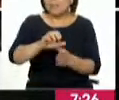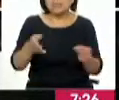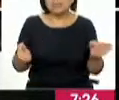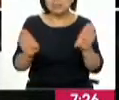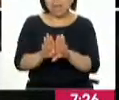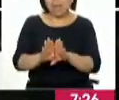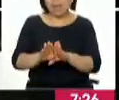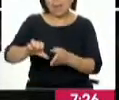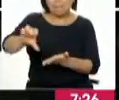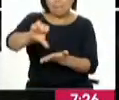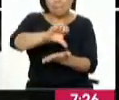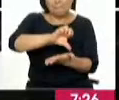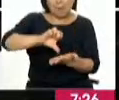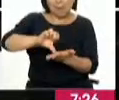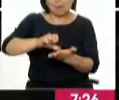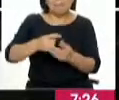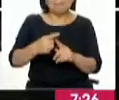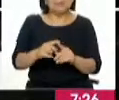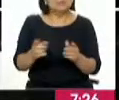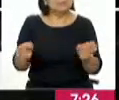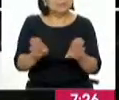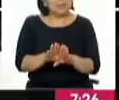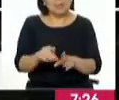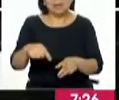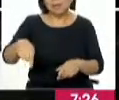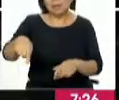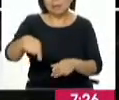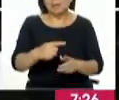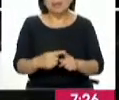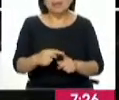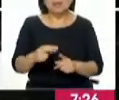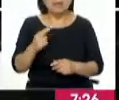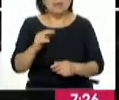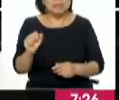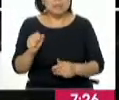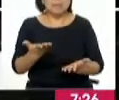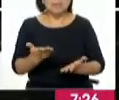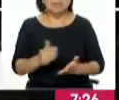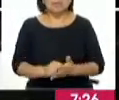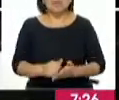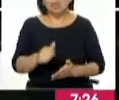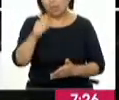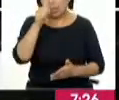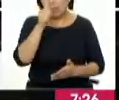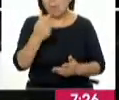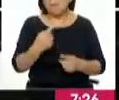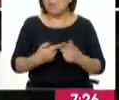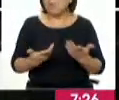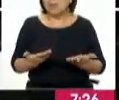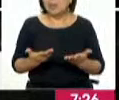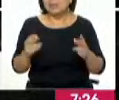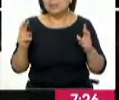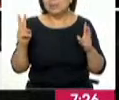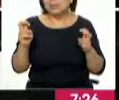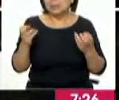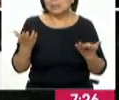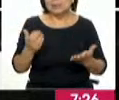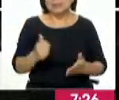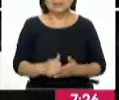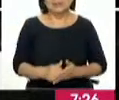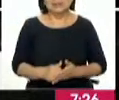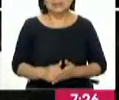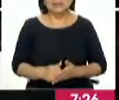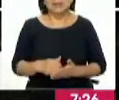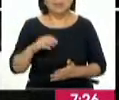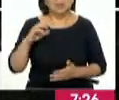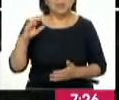Guayaquil específicamente son 2.000 los que estarán cerradas durante este día viernes, el sábado e incluso el domingo, debido al tema del